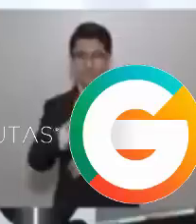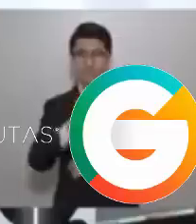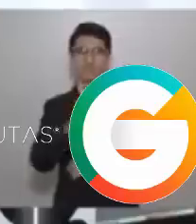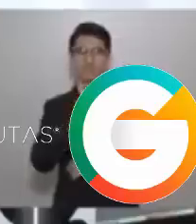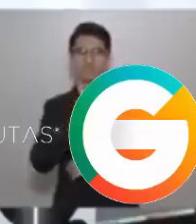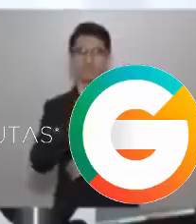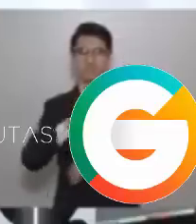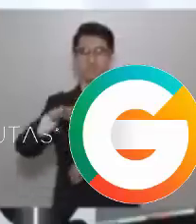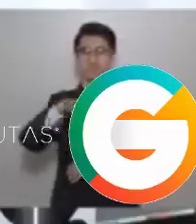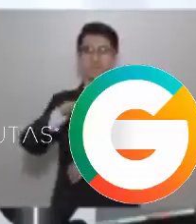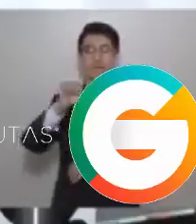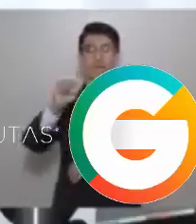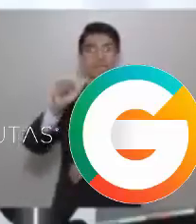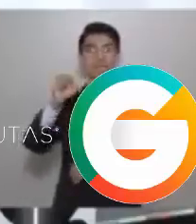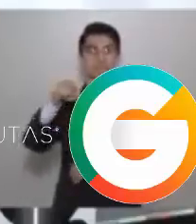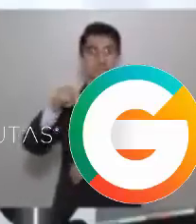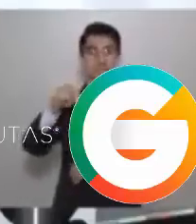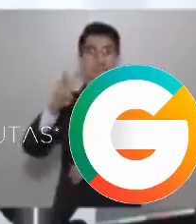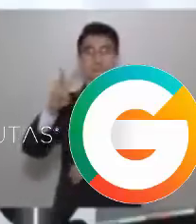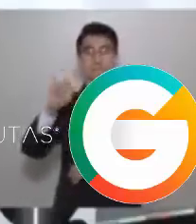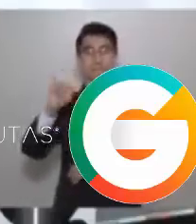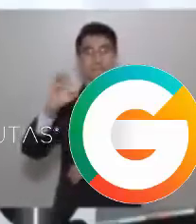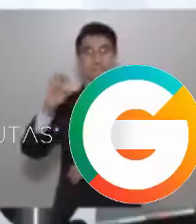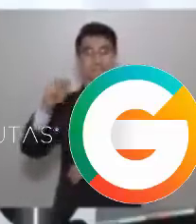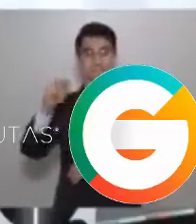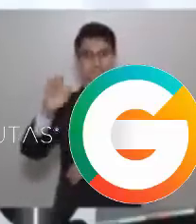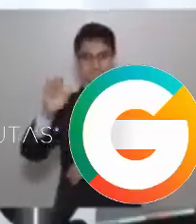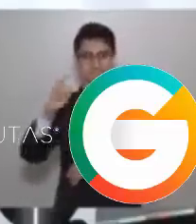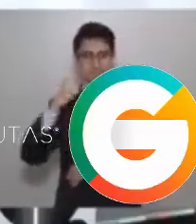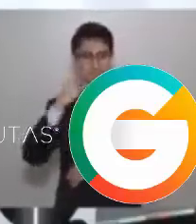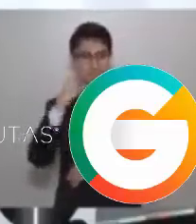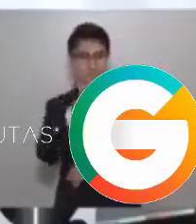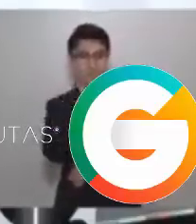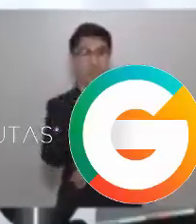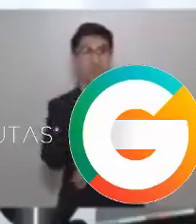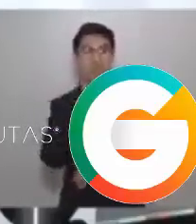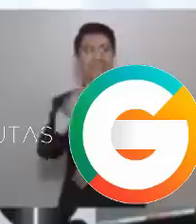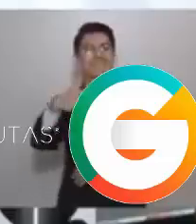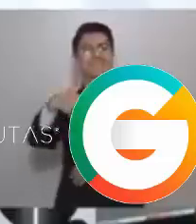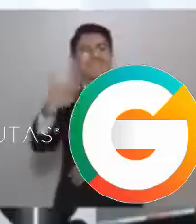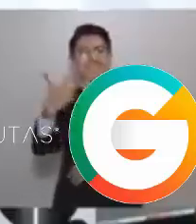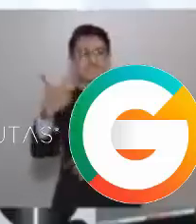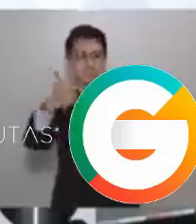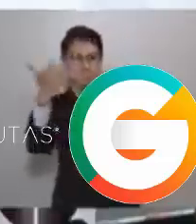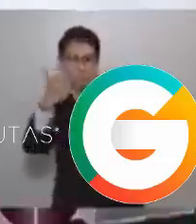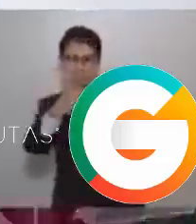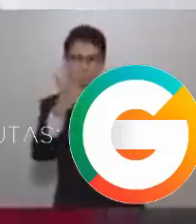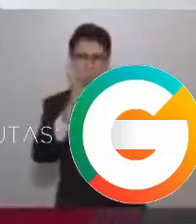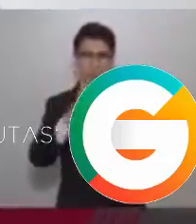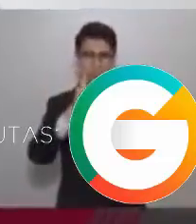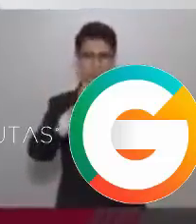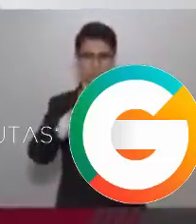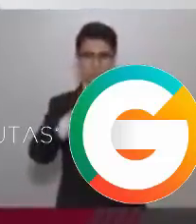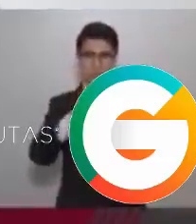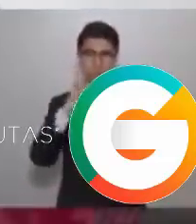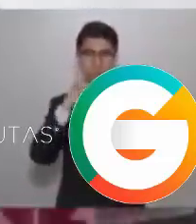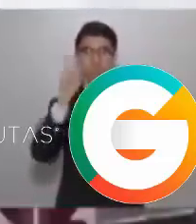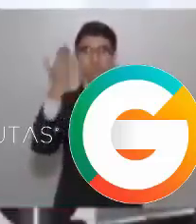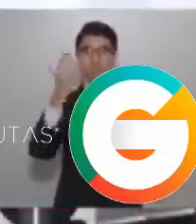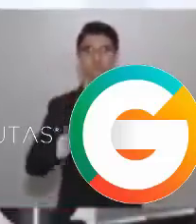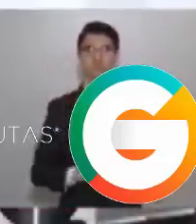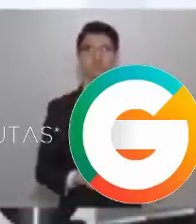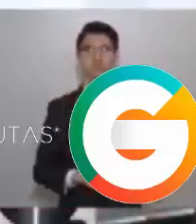fuego, de las cuales 4 son armas cortas, una de ellas calibre 38 Super, 3 de ellas calibre